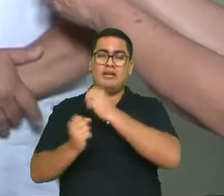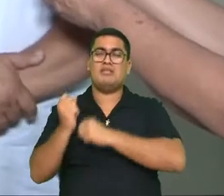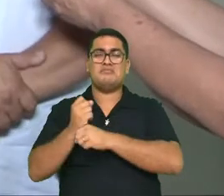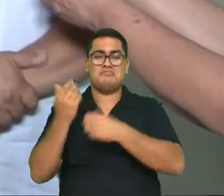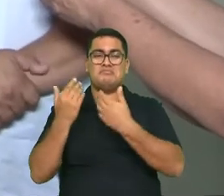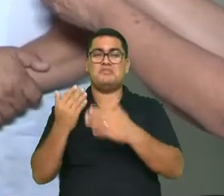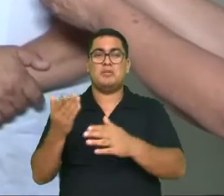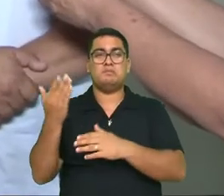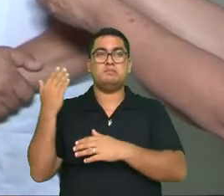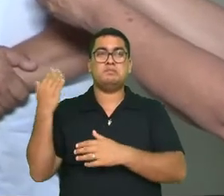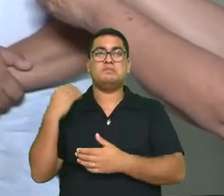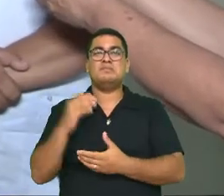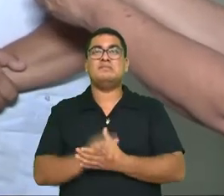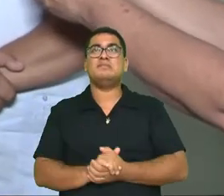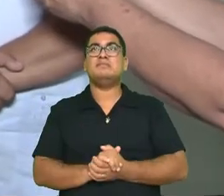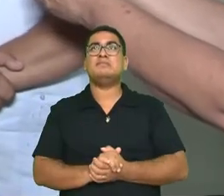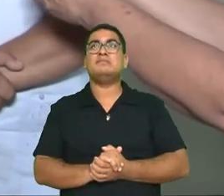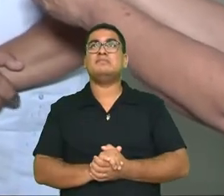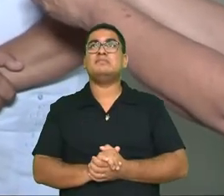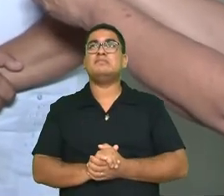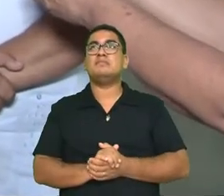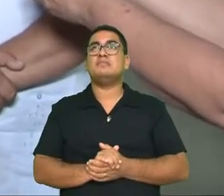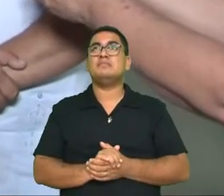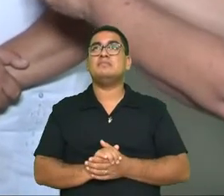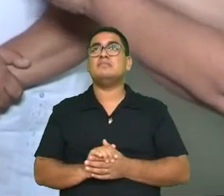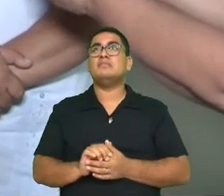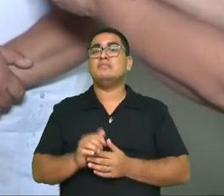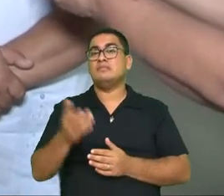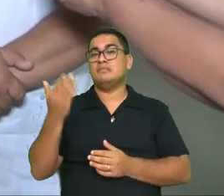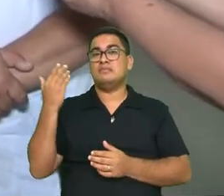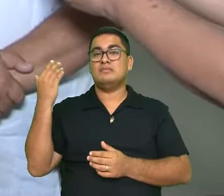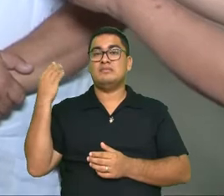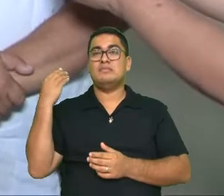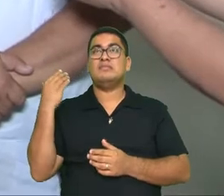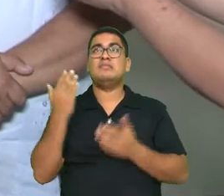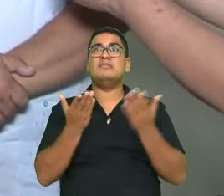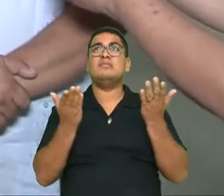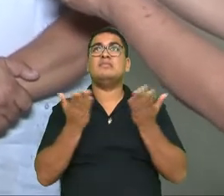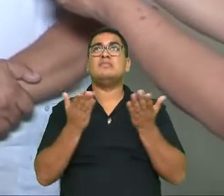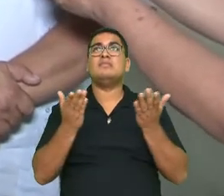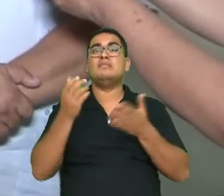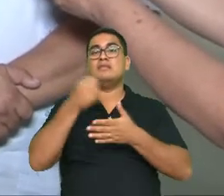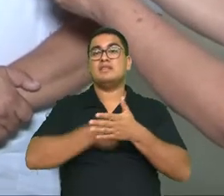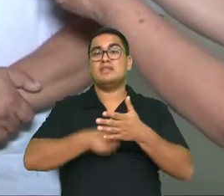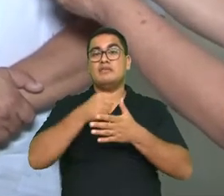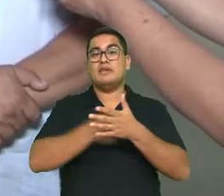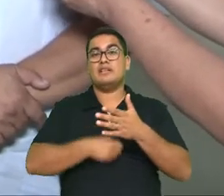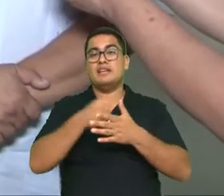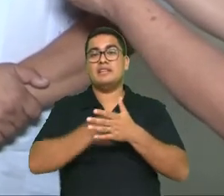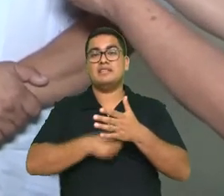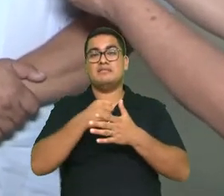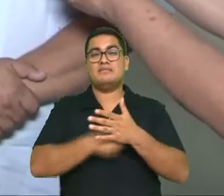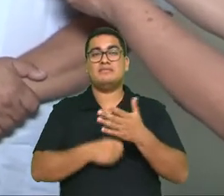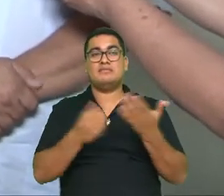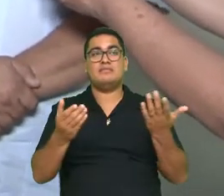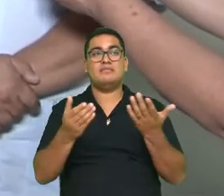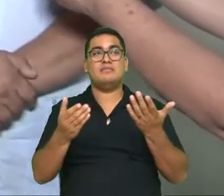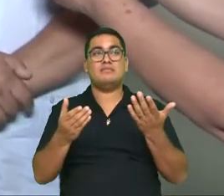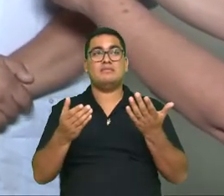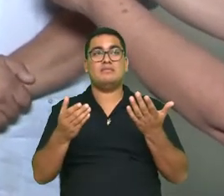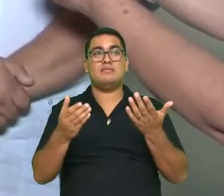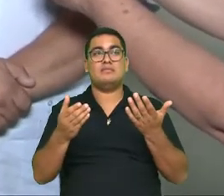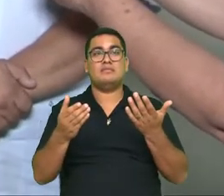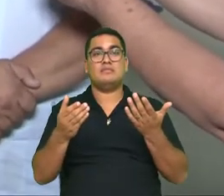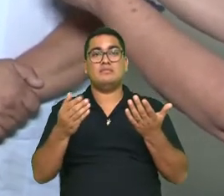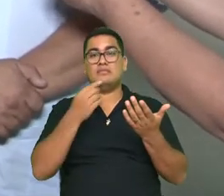de historia, desde el tiempo de lucha contra la dictadura tuvimos la presencia aquí de los